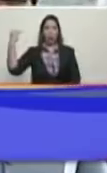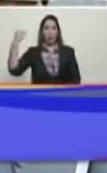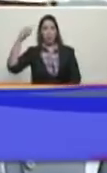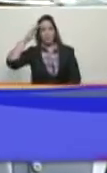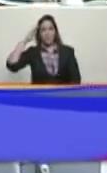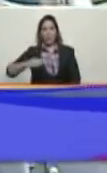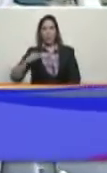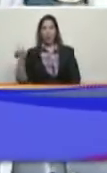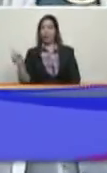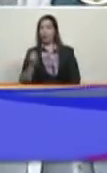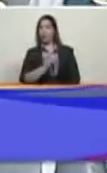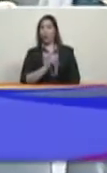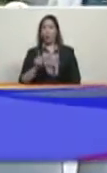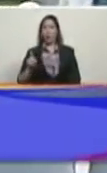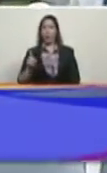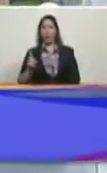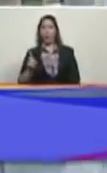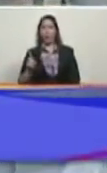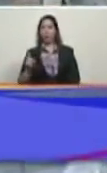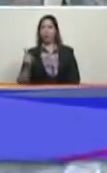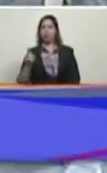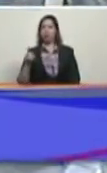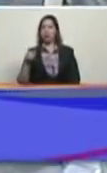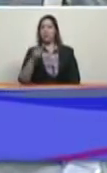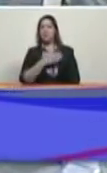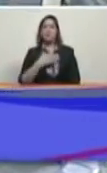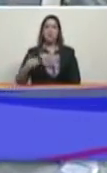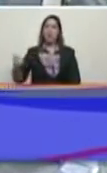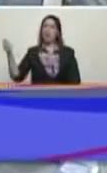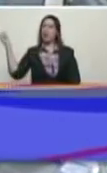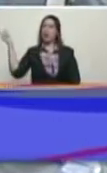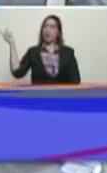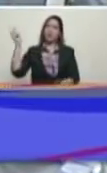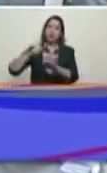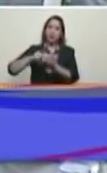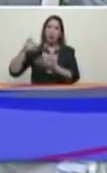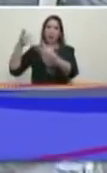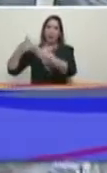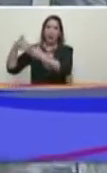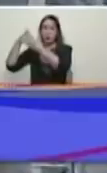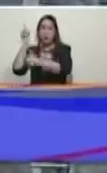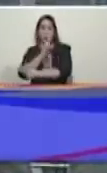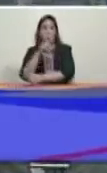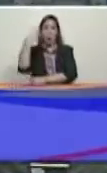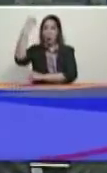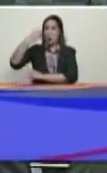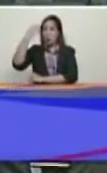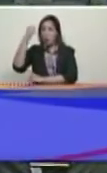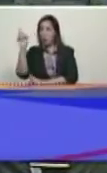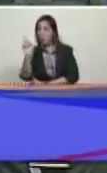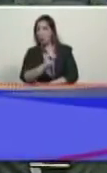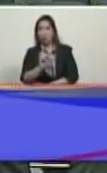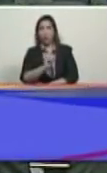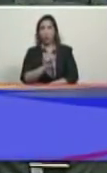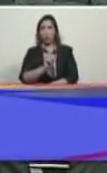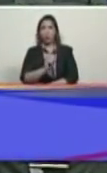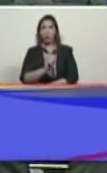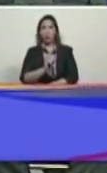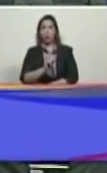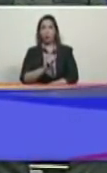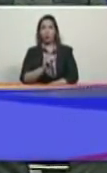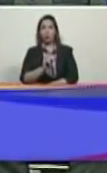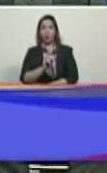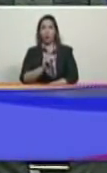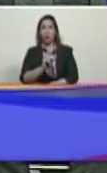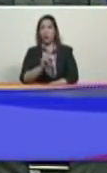viene importado desde Washington, no viene desde Europa, no, no es impuesta por